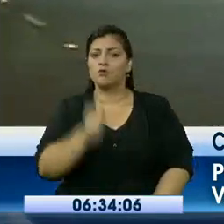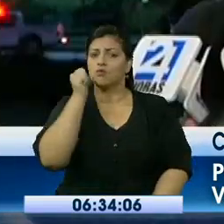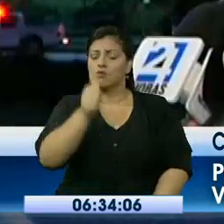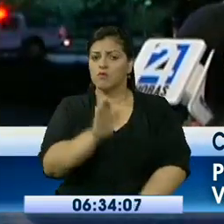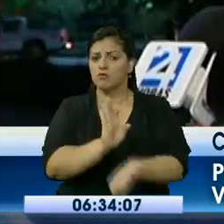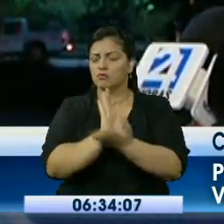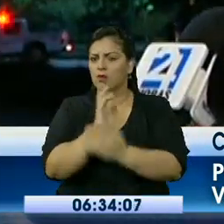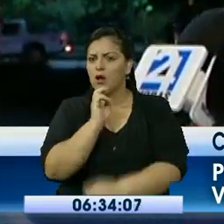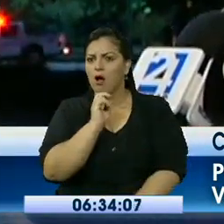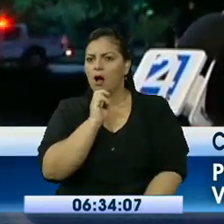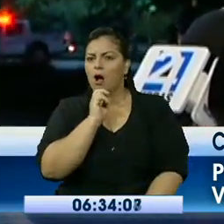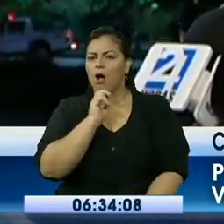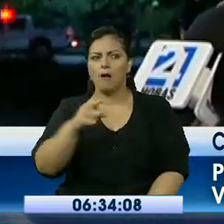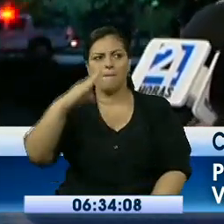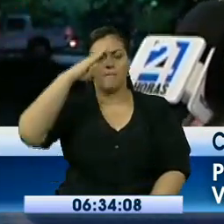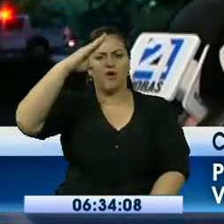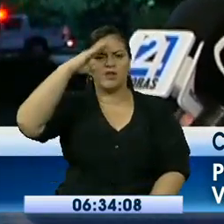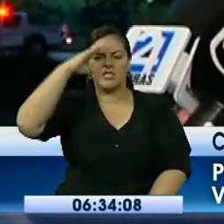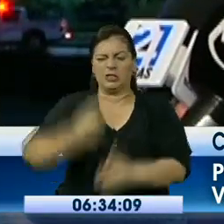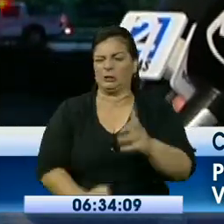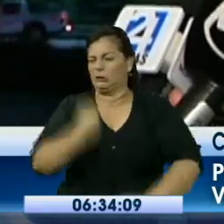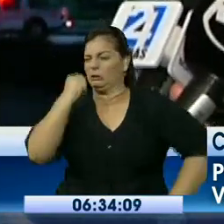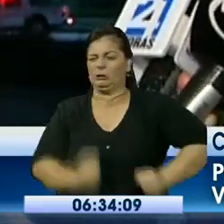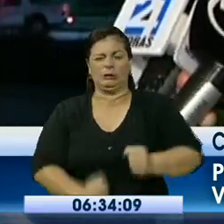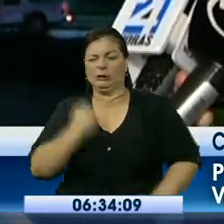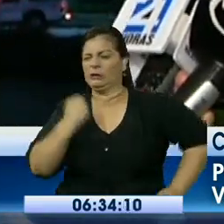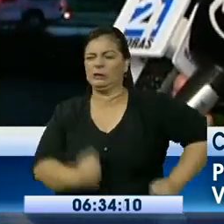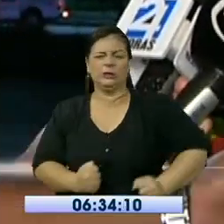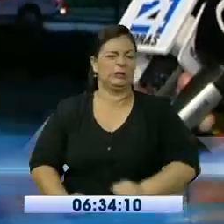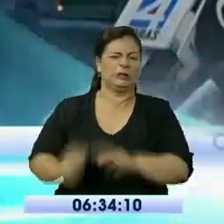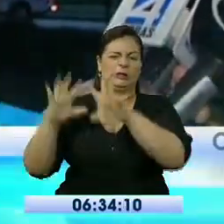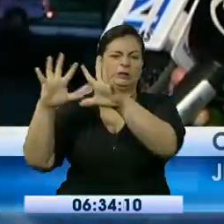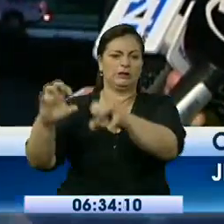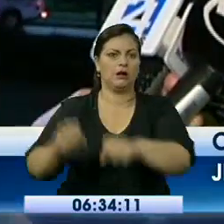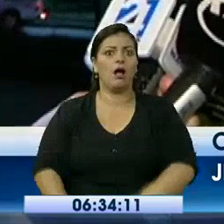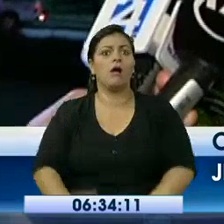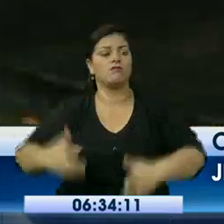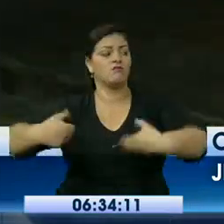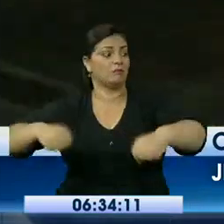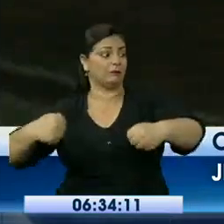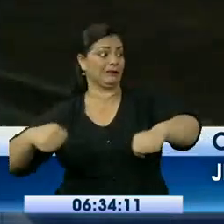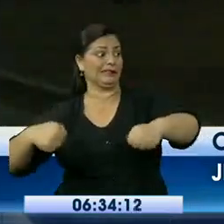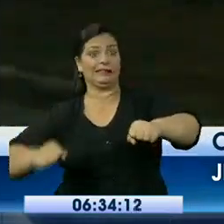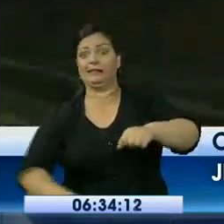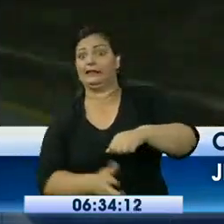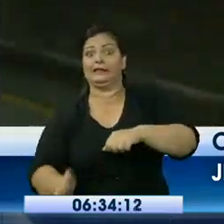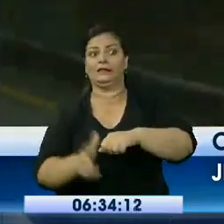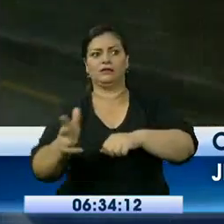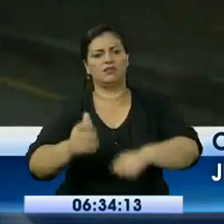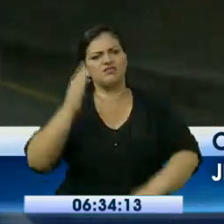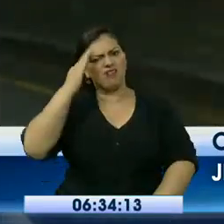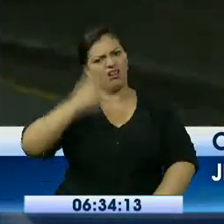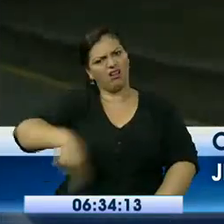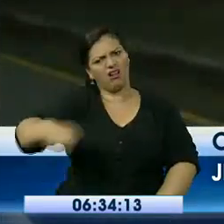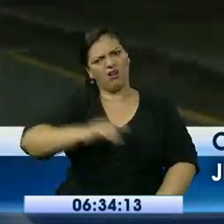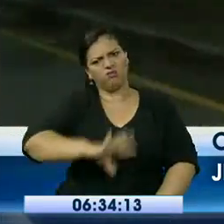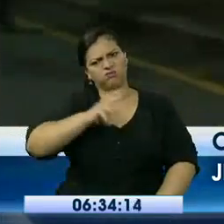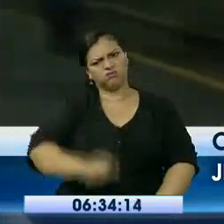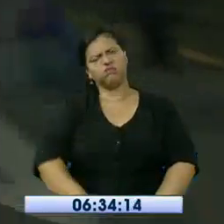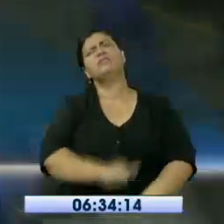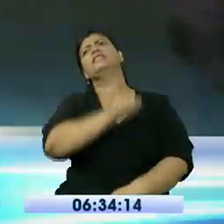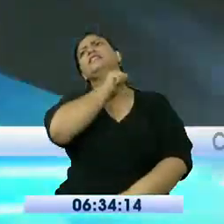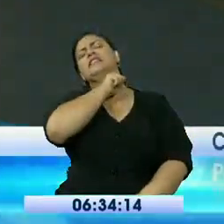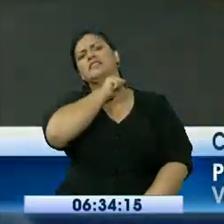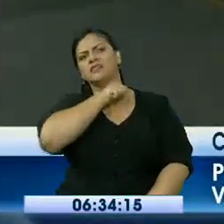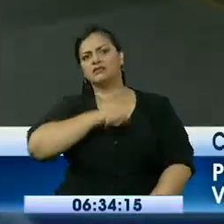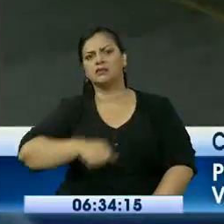la persecución que hemos realizado. Nosotros sabemos que estos señores salen de aquí y van a cometer delitos de asalto y robo a muchas personas, aprovechando